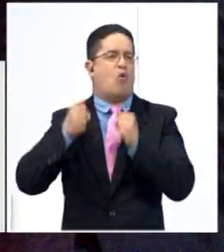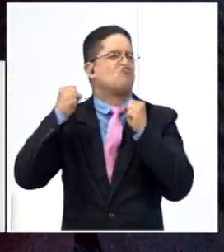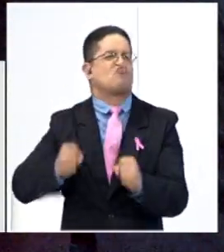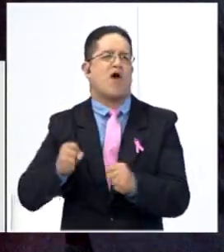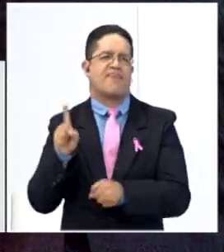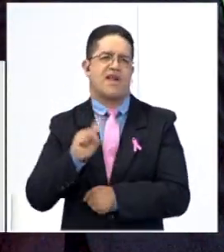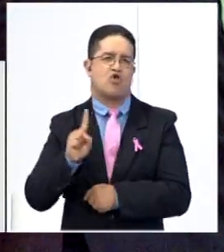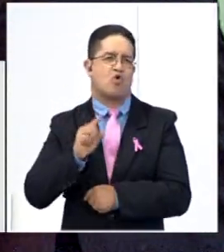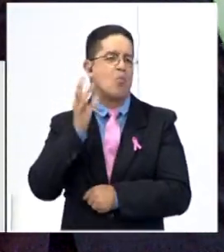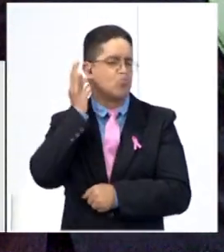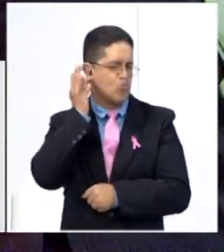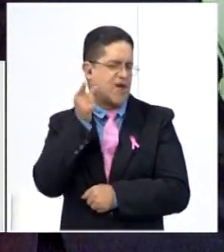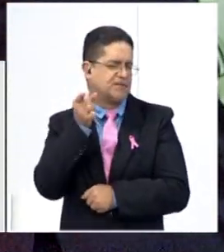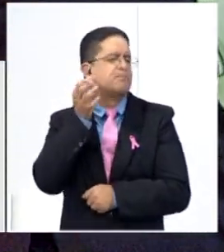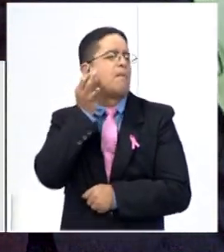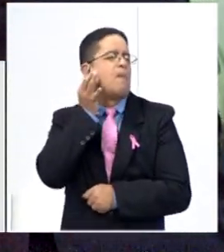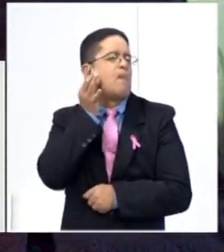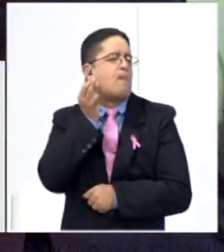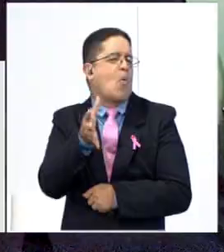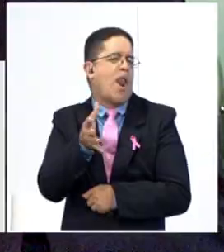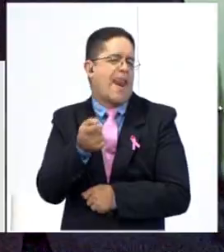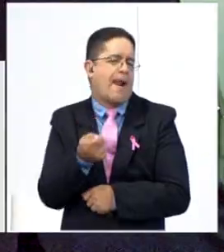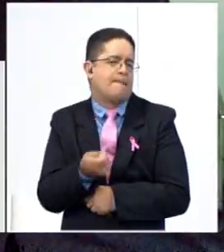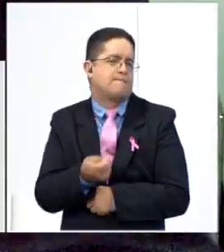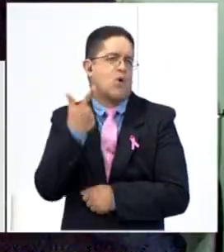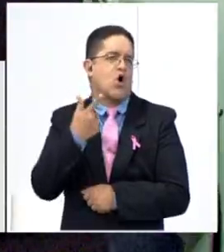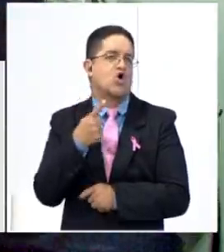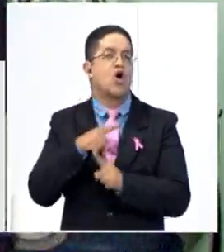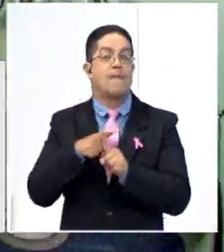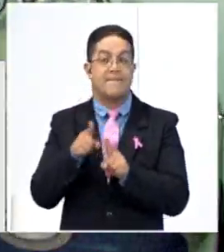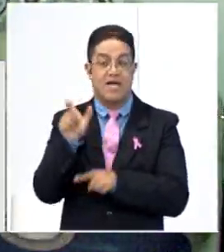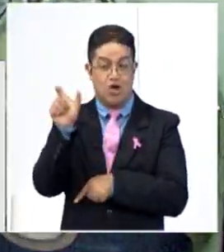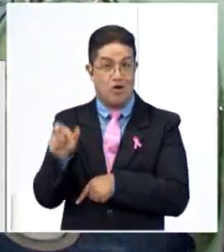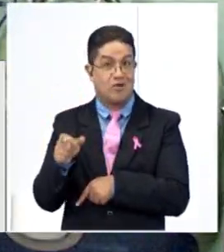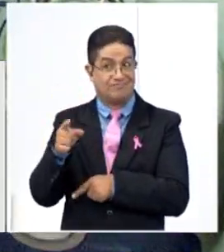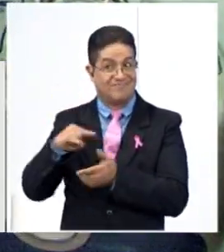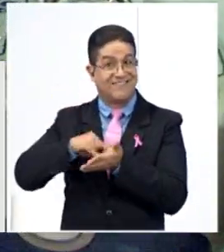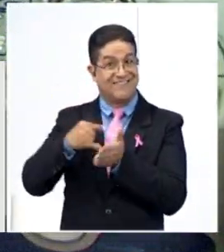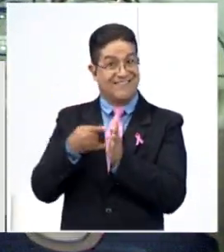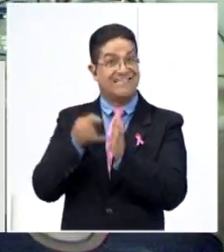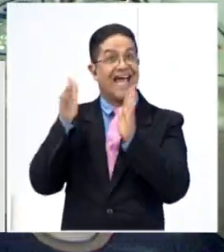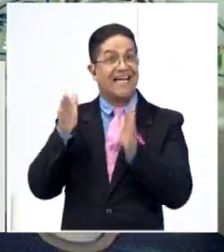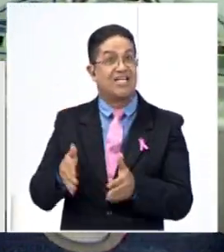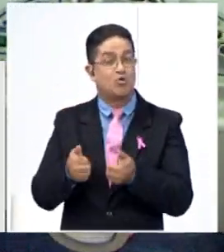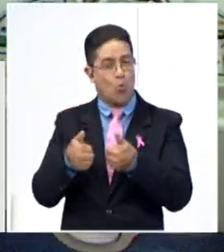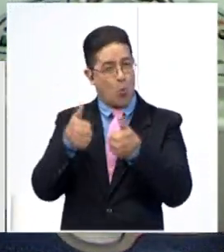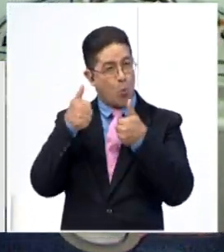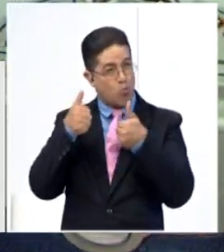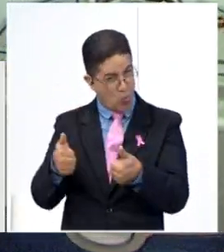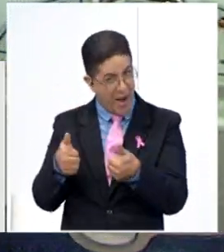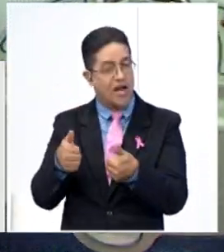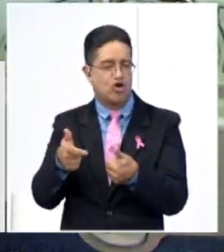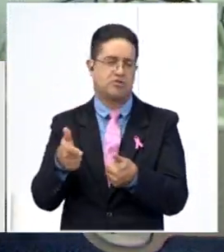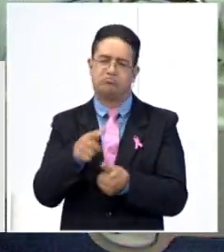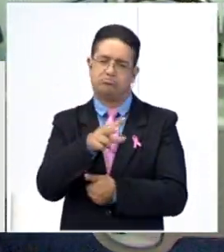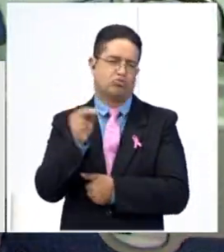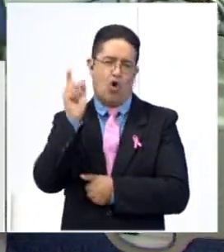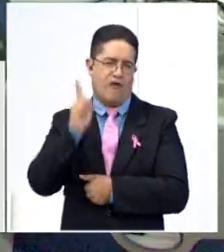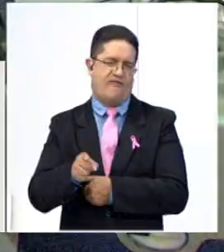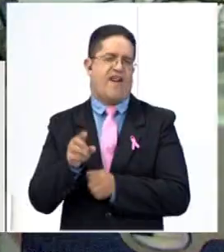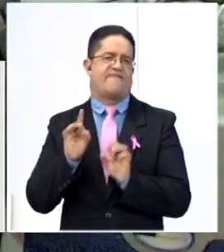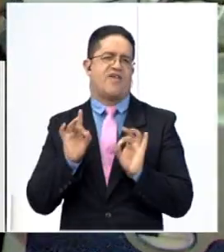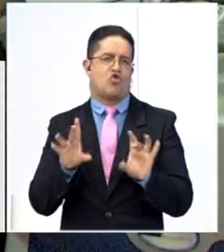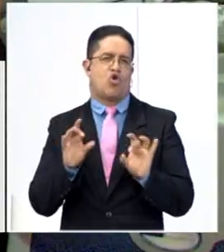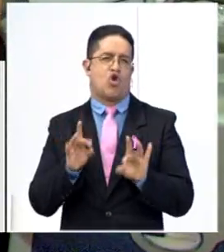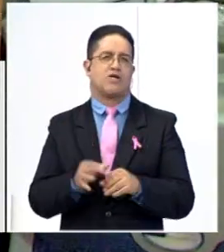va a sentir una leve molestia, pero no debería doler. Y en manos expertas, con un técnico buen que se prepare bien, no debería doler.